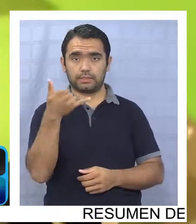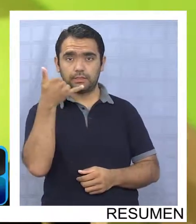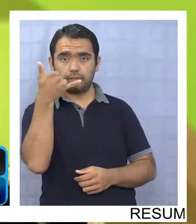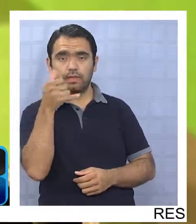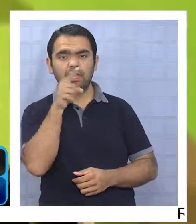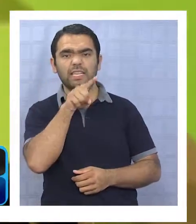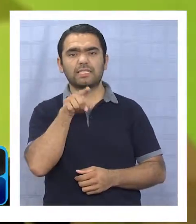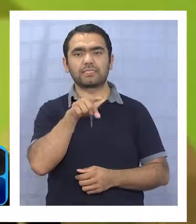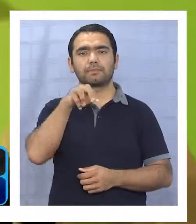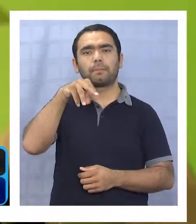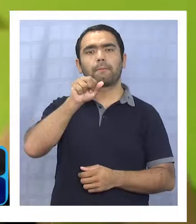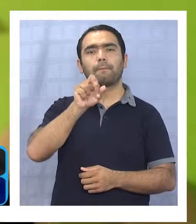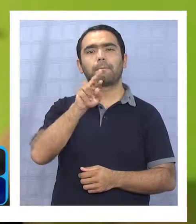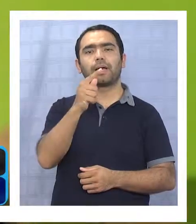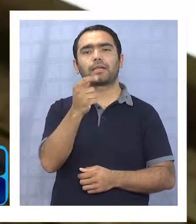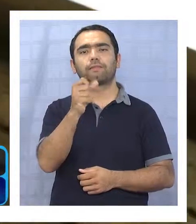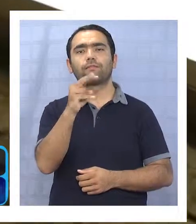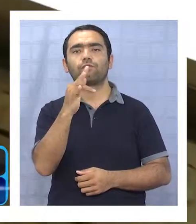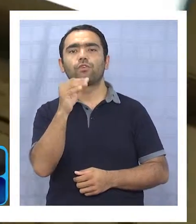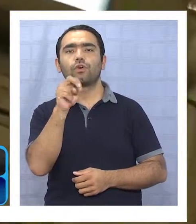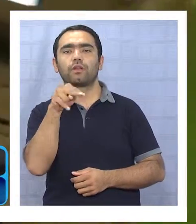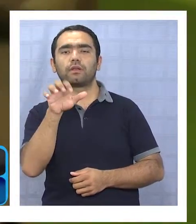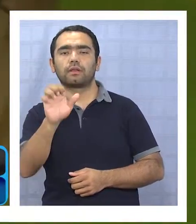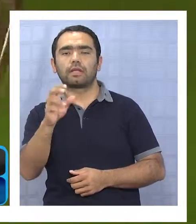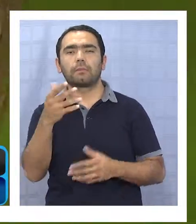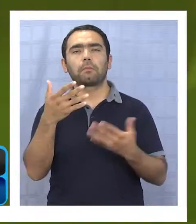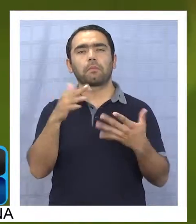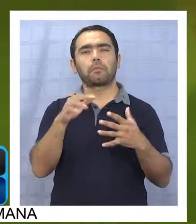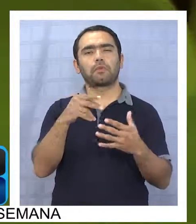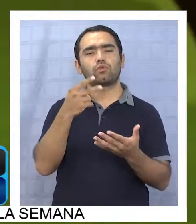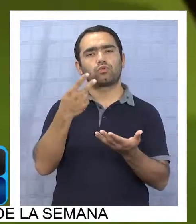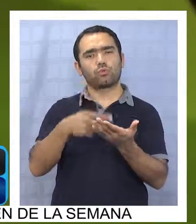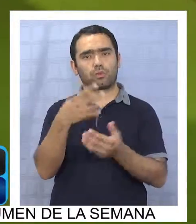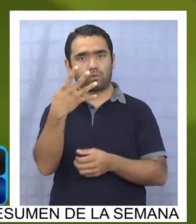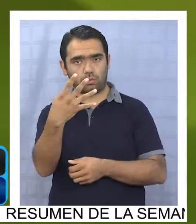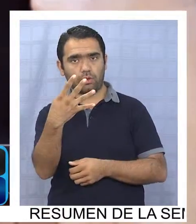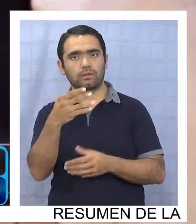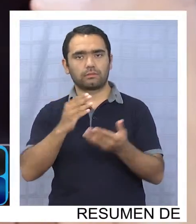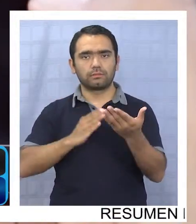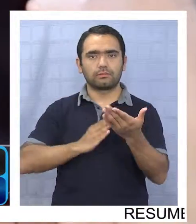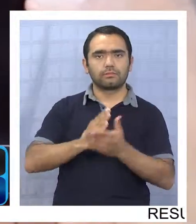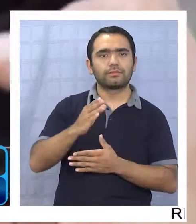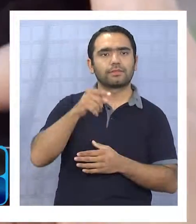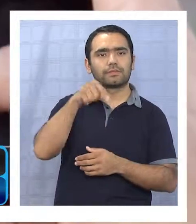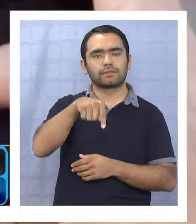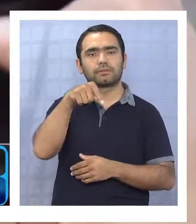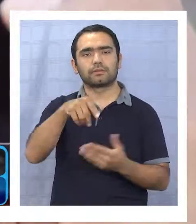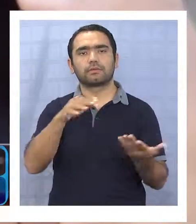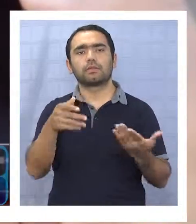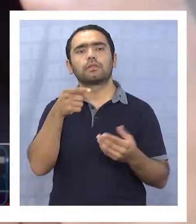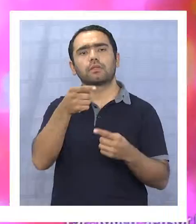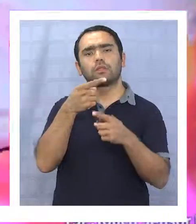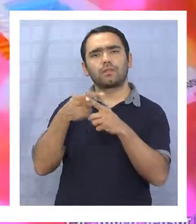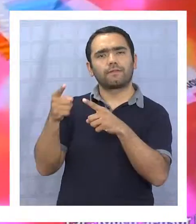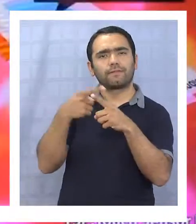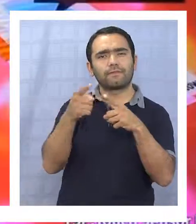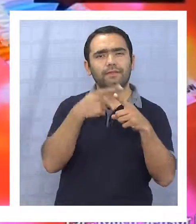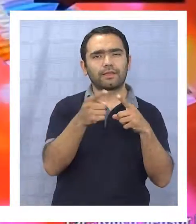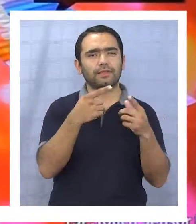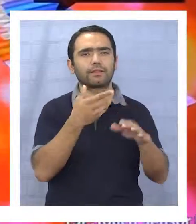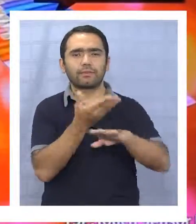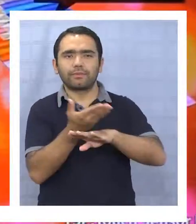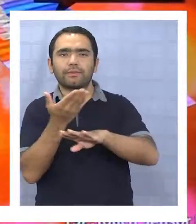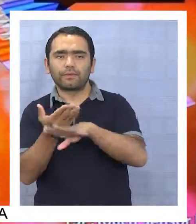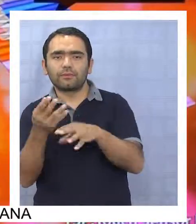celulares denominados smartphones comenzaron a funcionar recién en el año 2004. En relación a esto, diversas